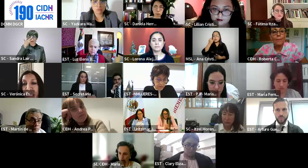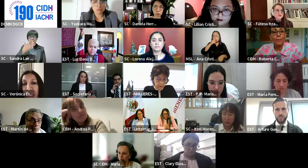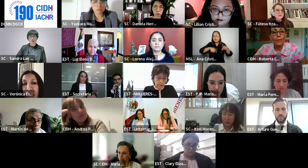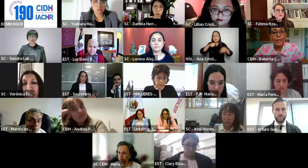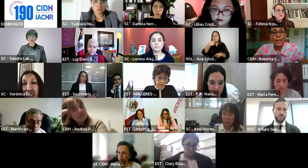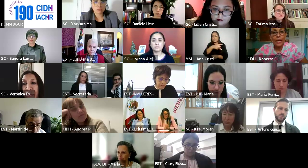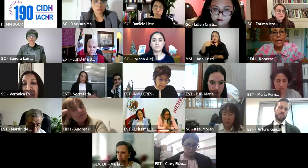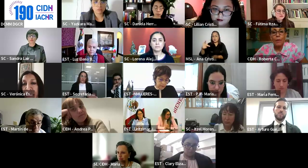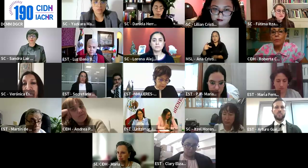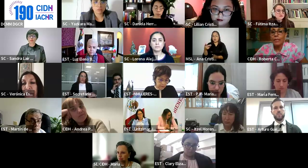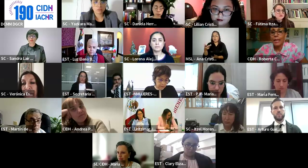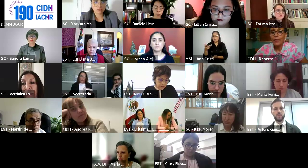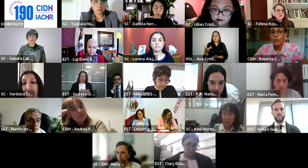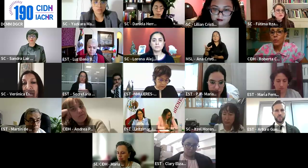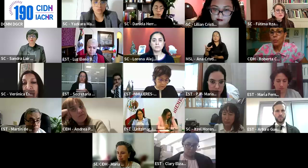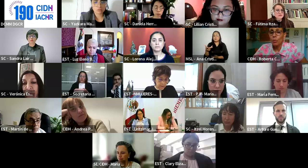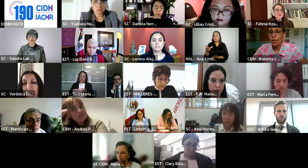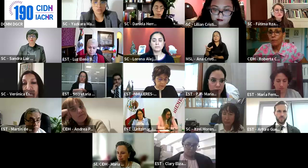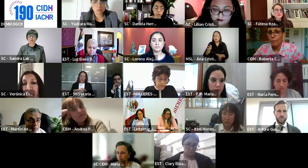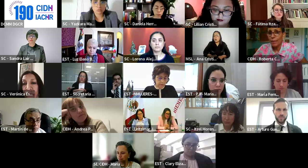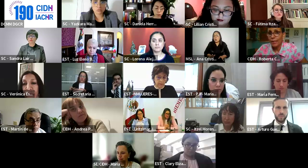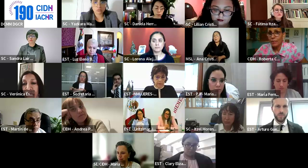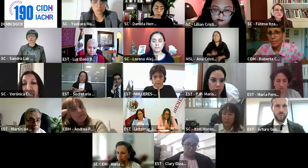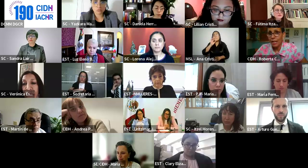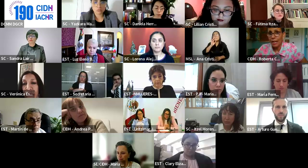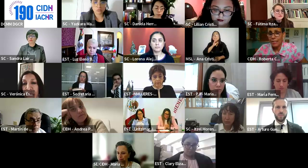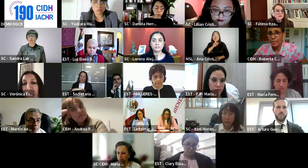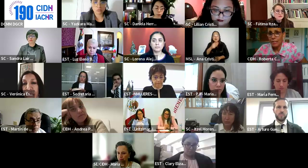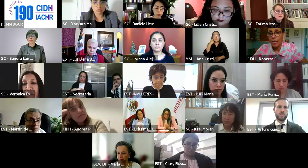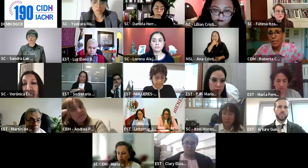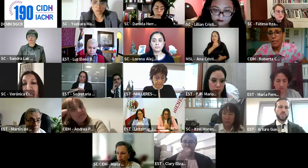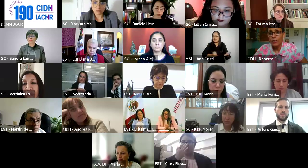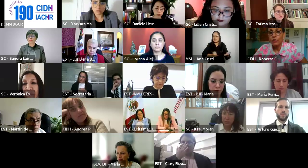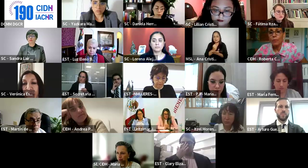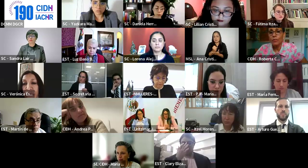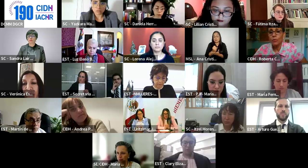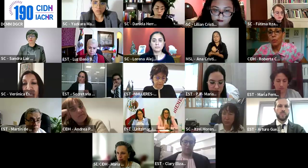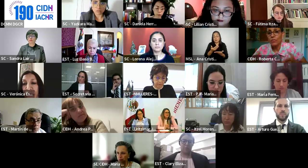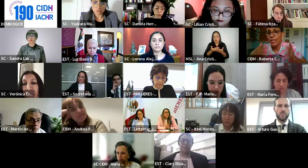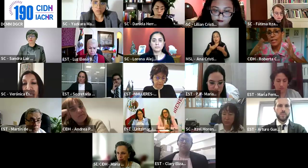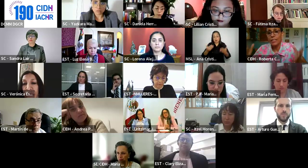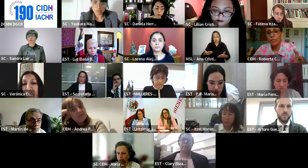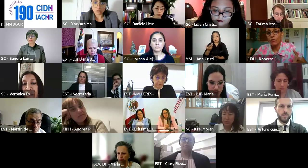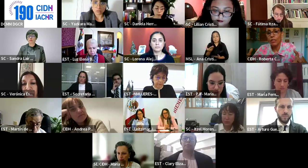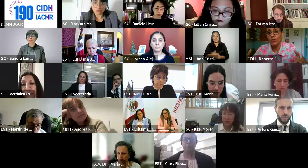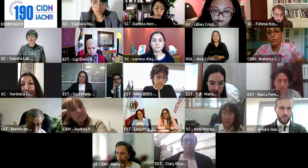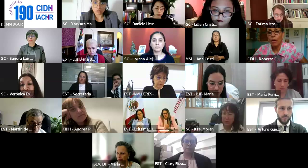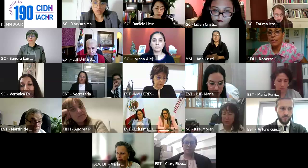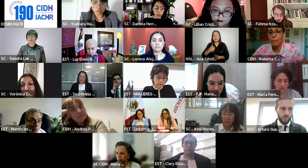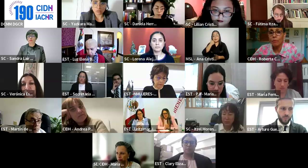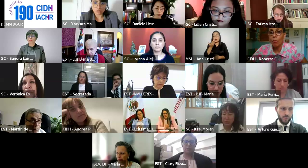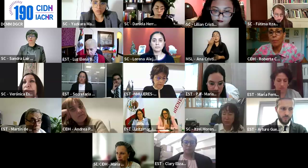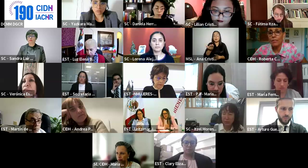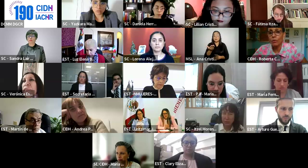that, I would like to, if I may, just ask the country rapporteur if she wants to say any